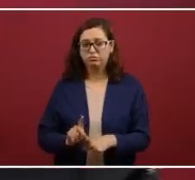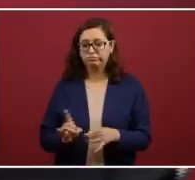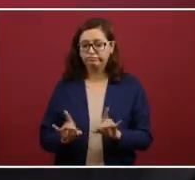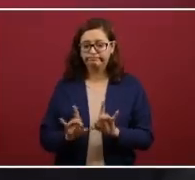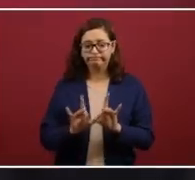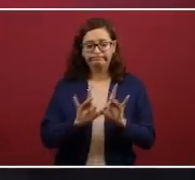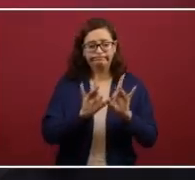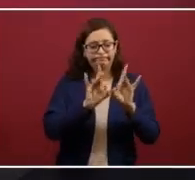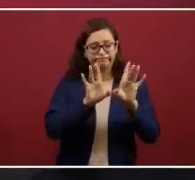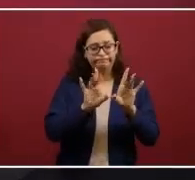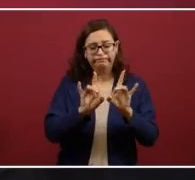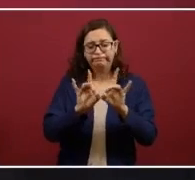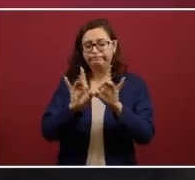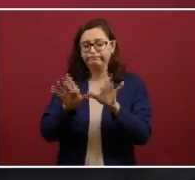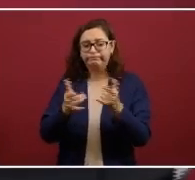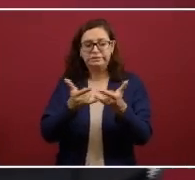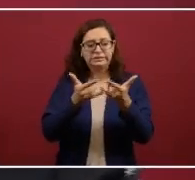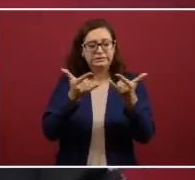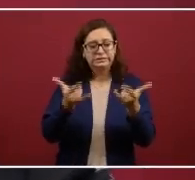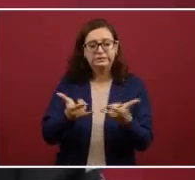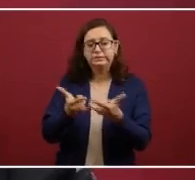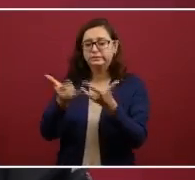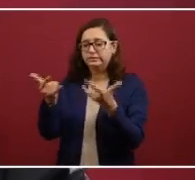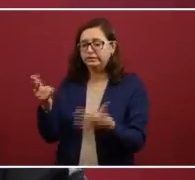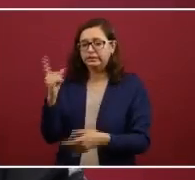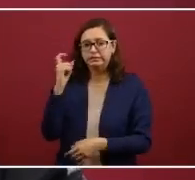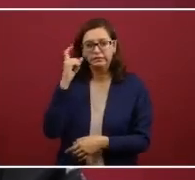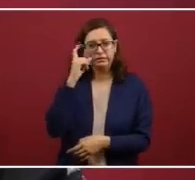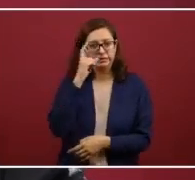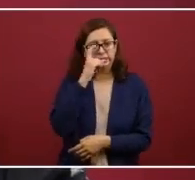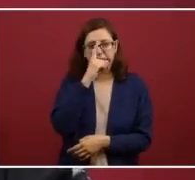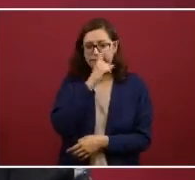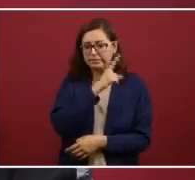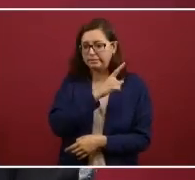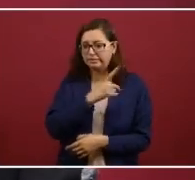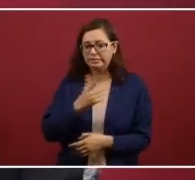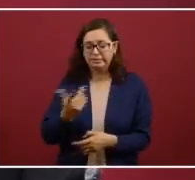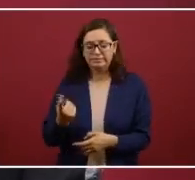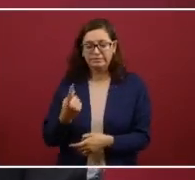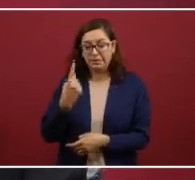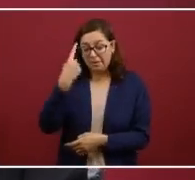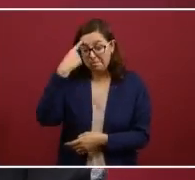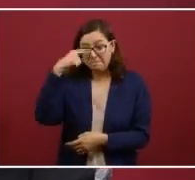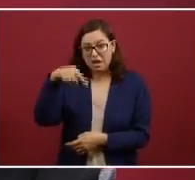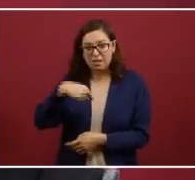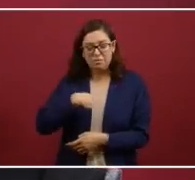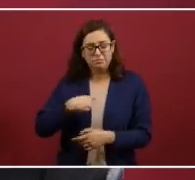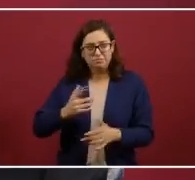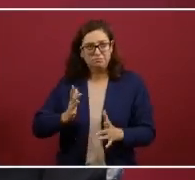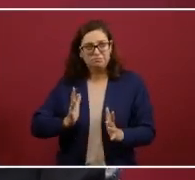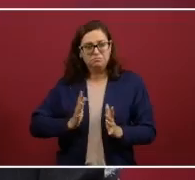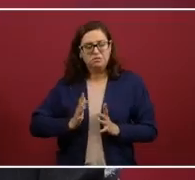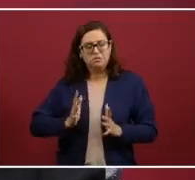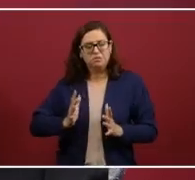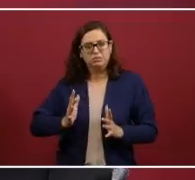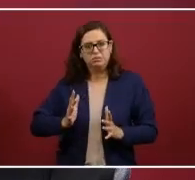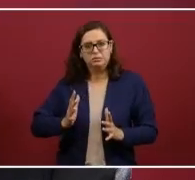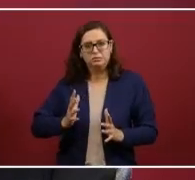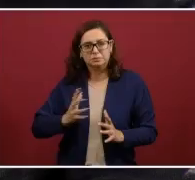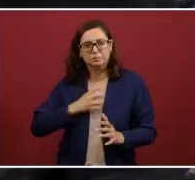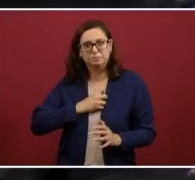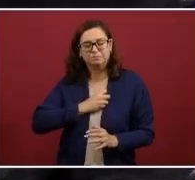casos difíciles, es lo que más me impacta,